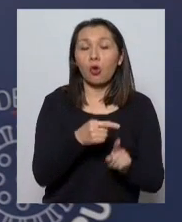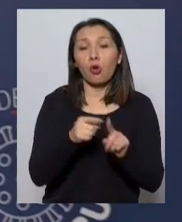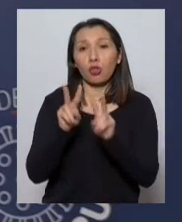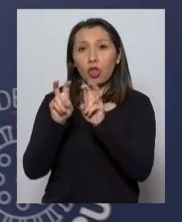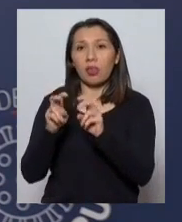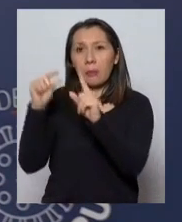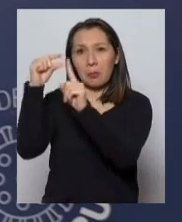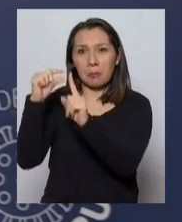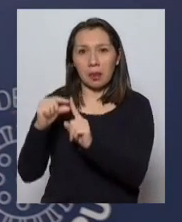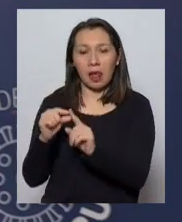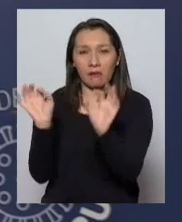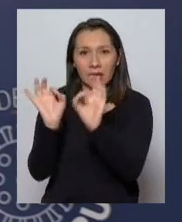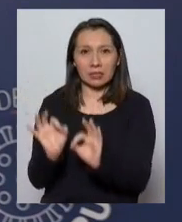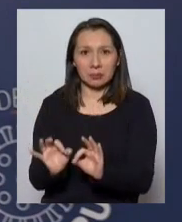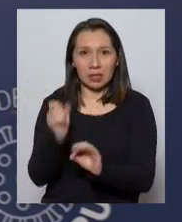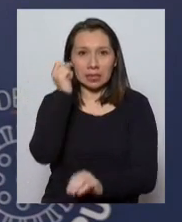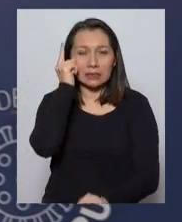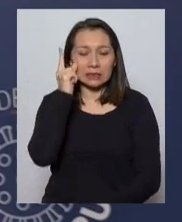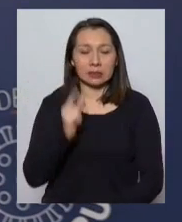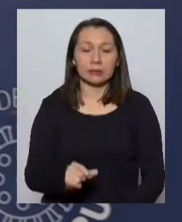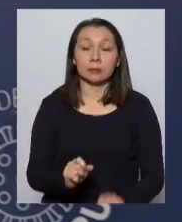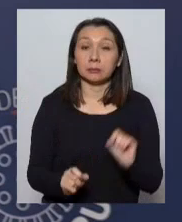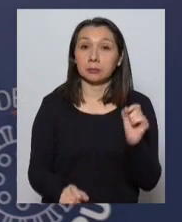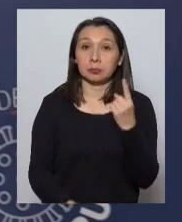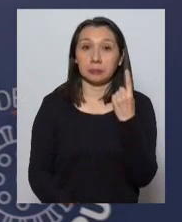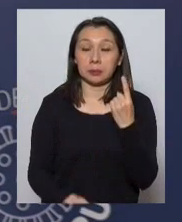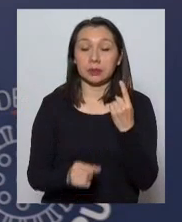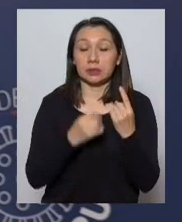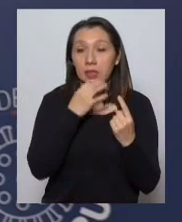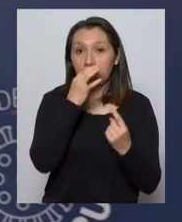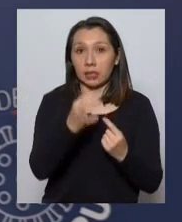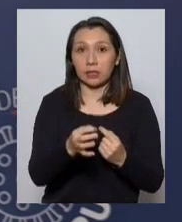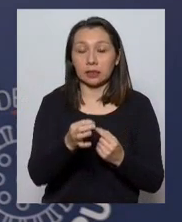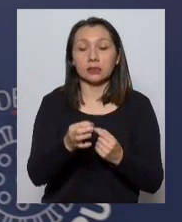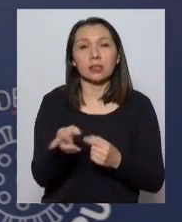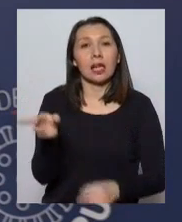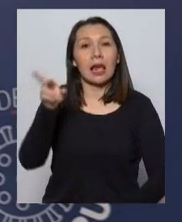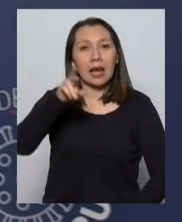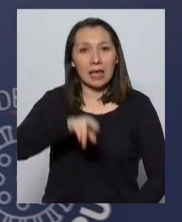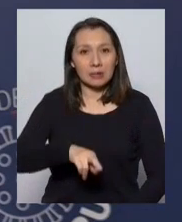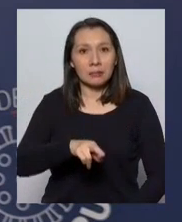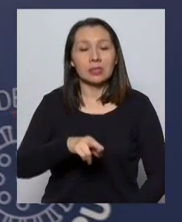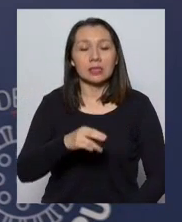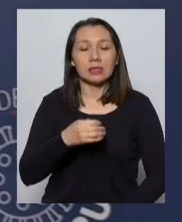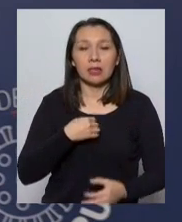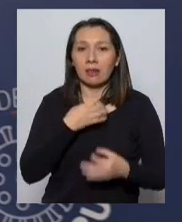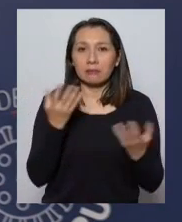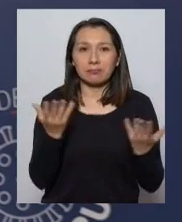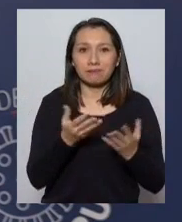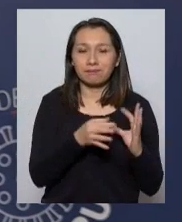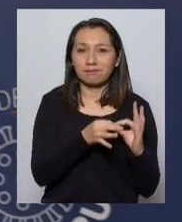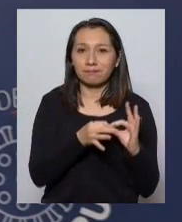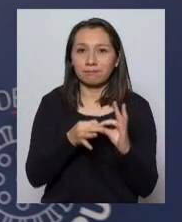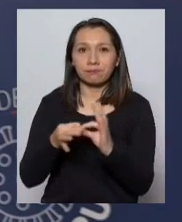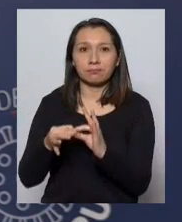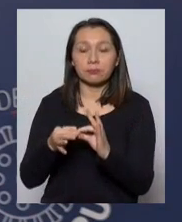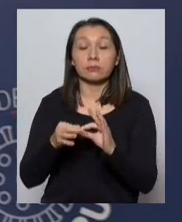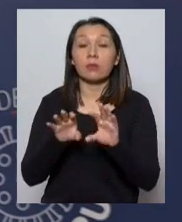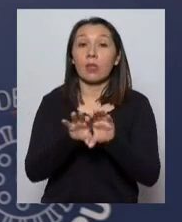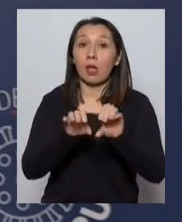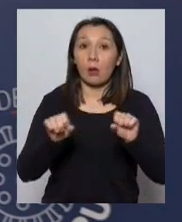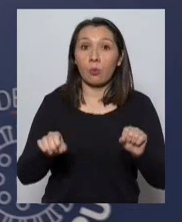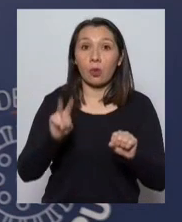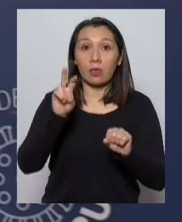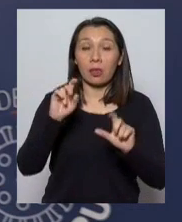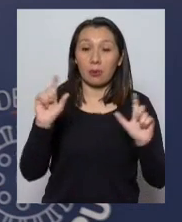ver con conceptos lo primero que queremos insistir es señalar que de acuerdo